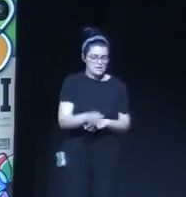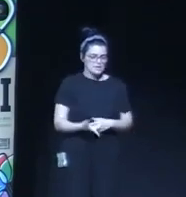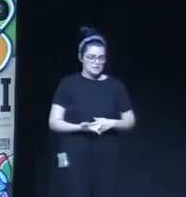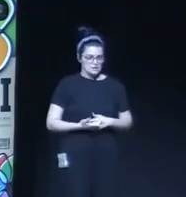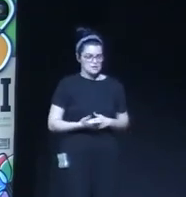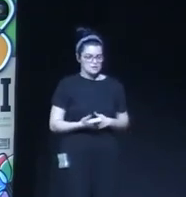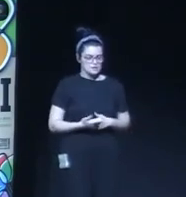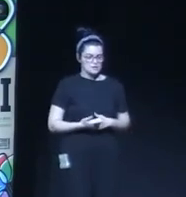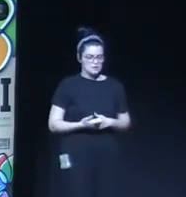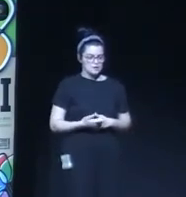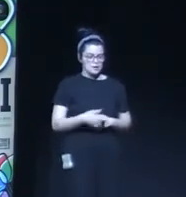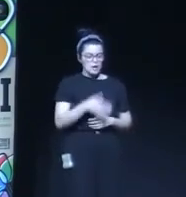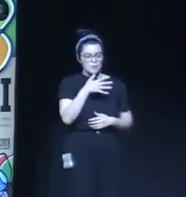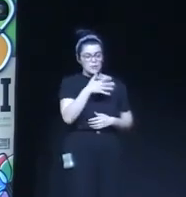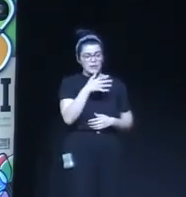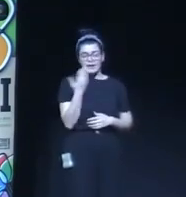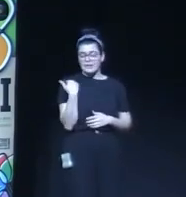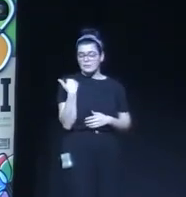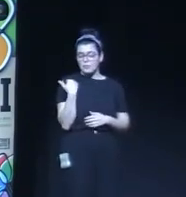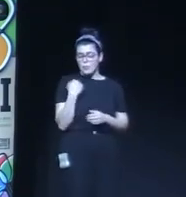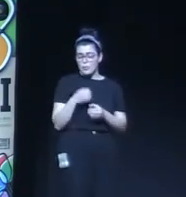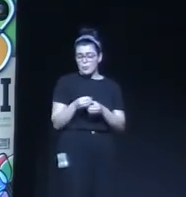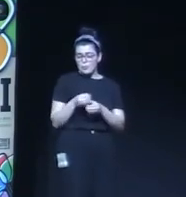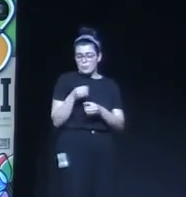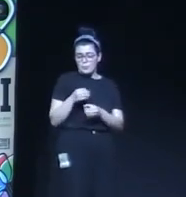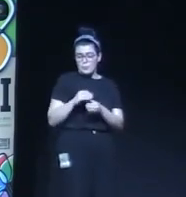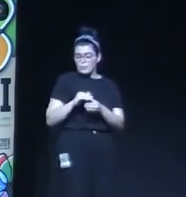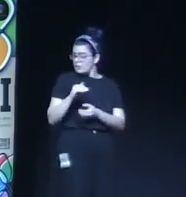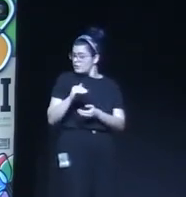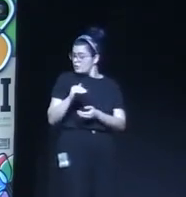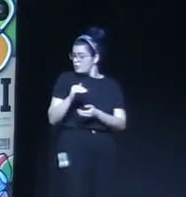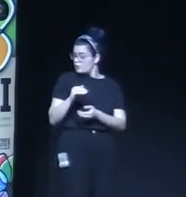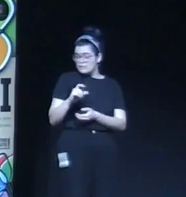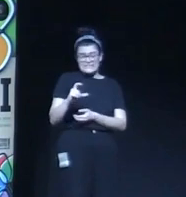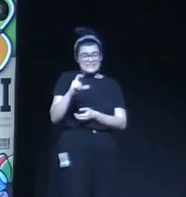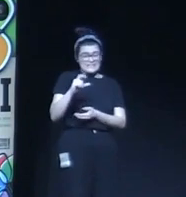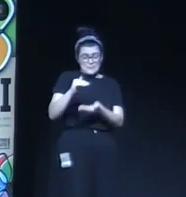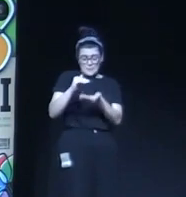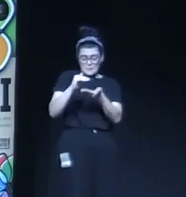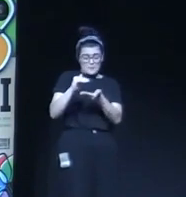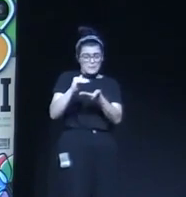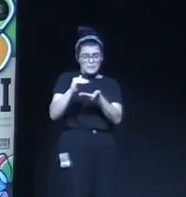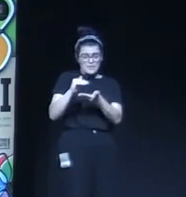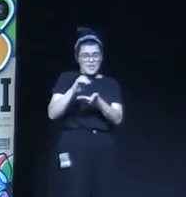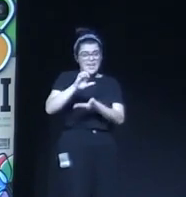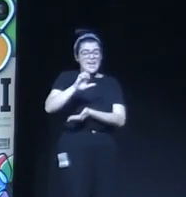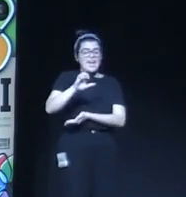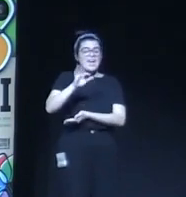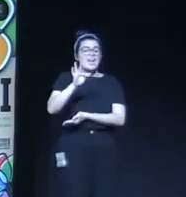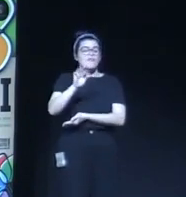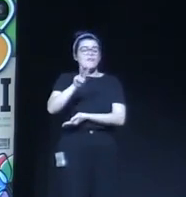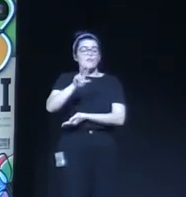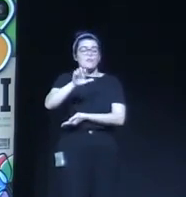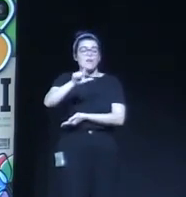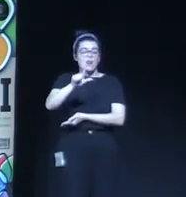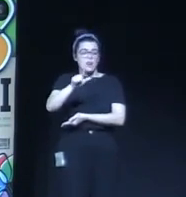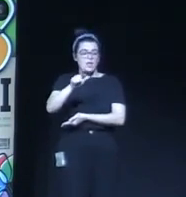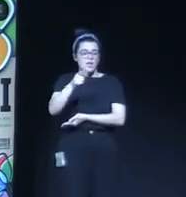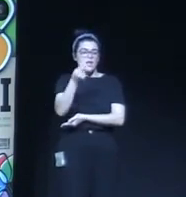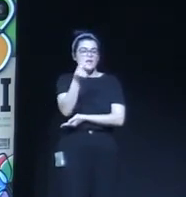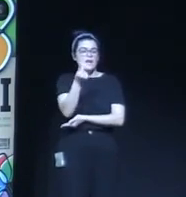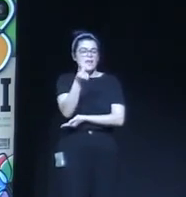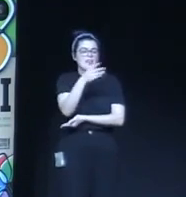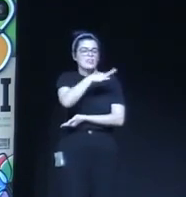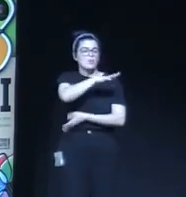ha hecho un botecito así, de este tamaño, de e-fuel, y vale 56.000